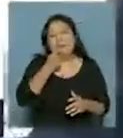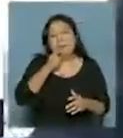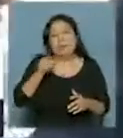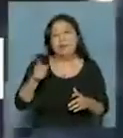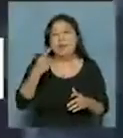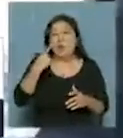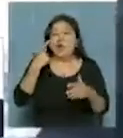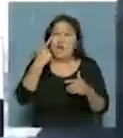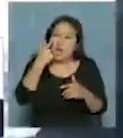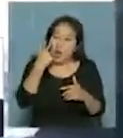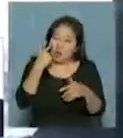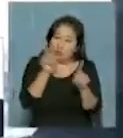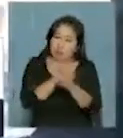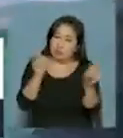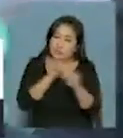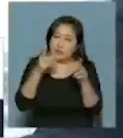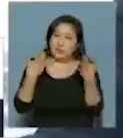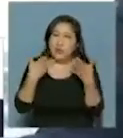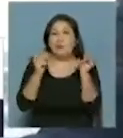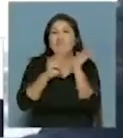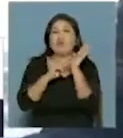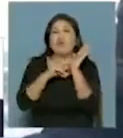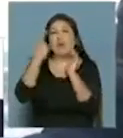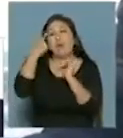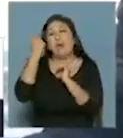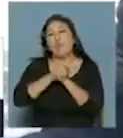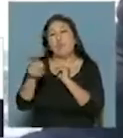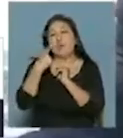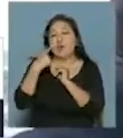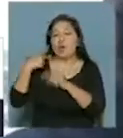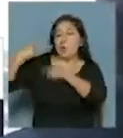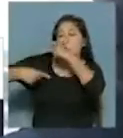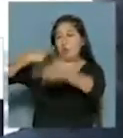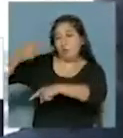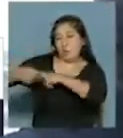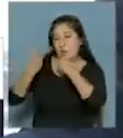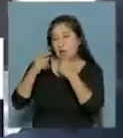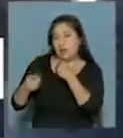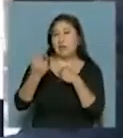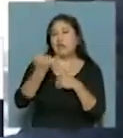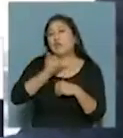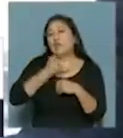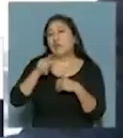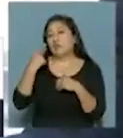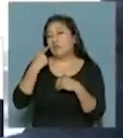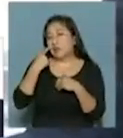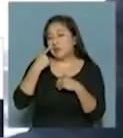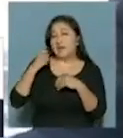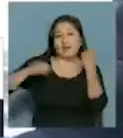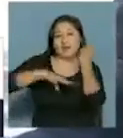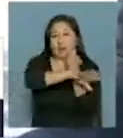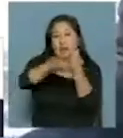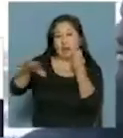que traten de evitar estos problemas porque se van a seguir haciendo los procedimientos, ya sea en los montes o